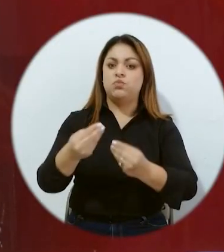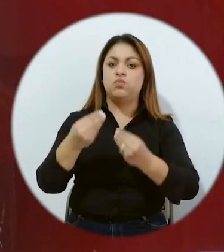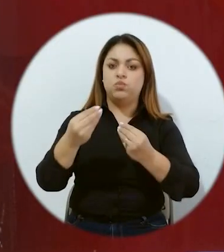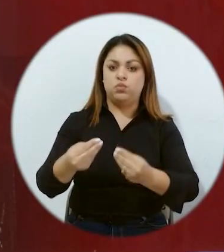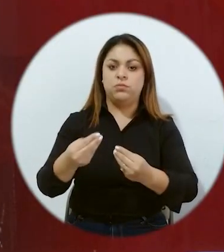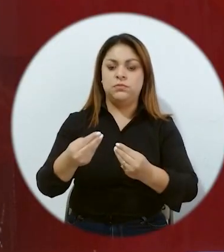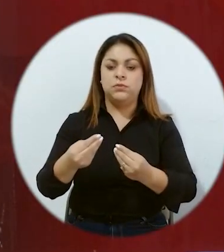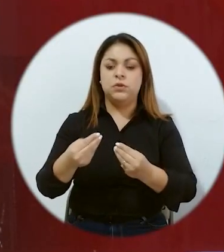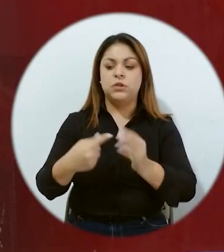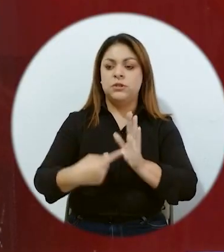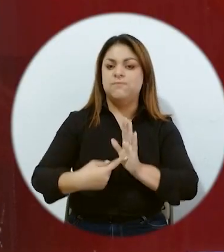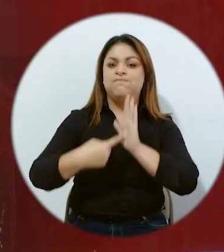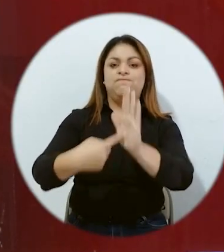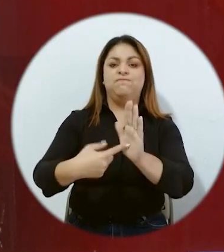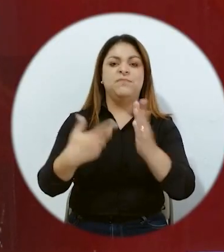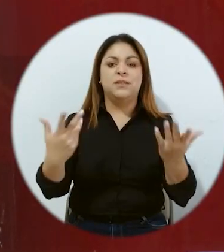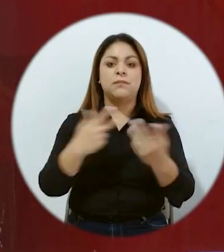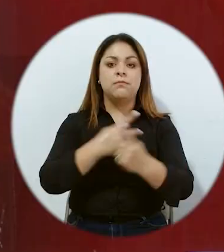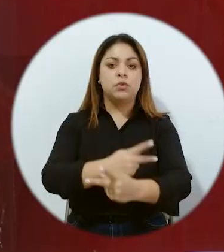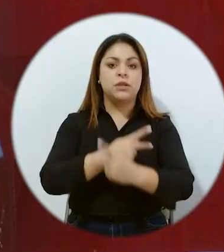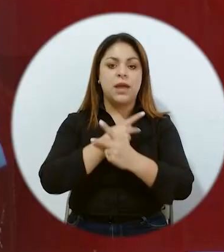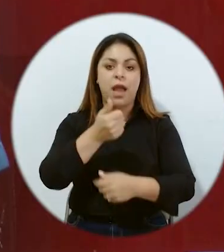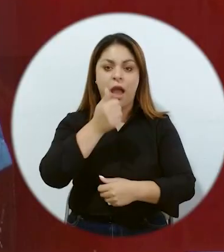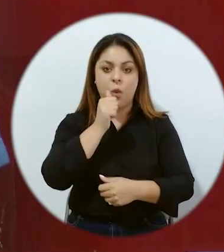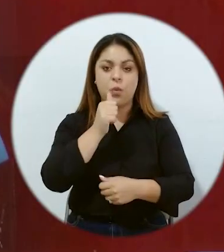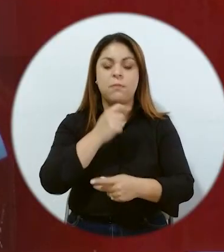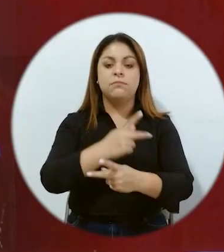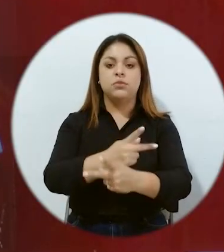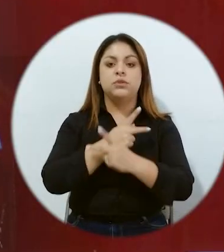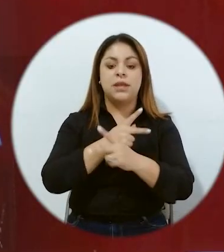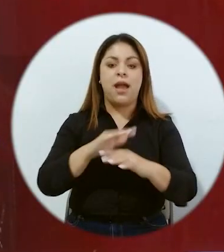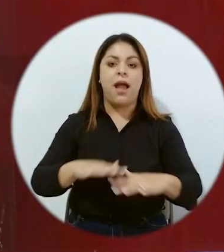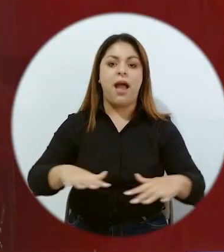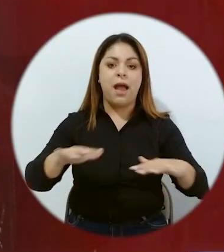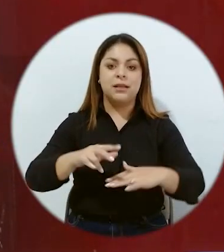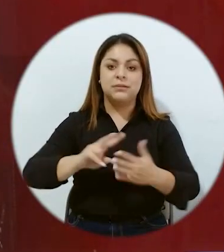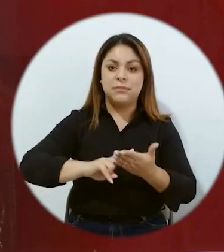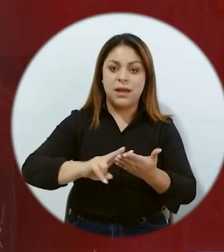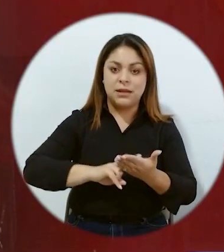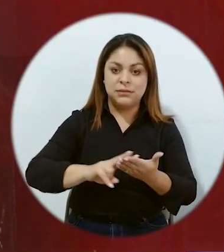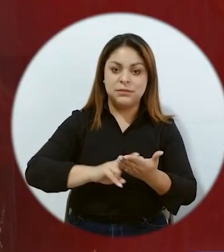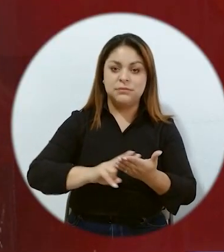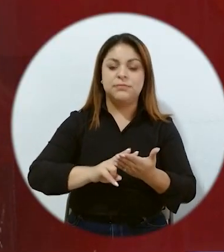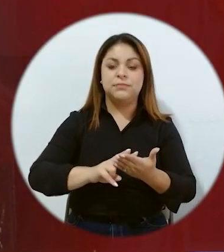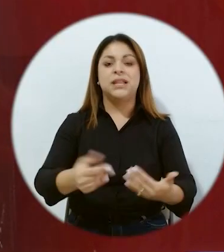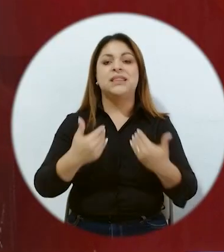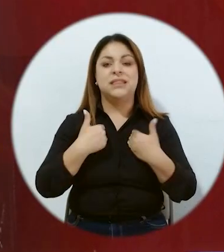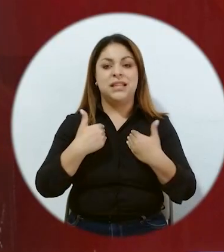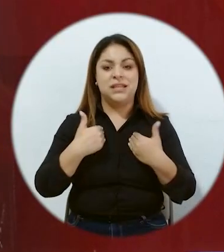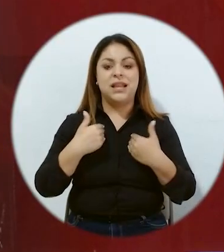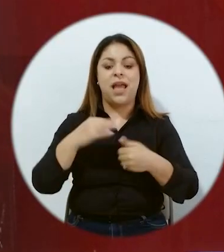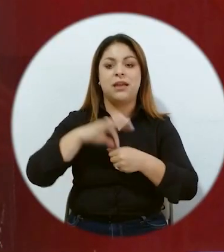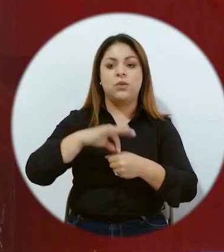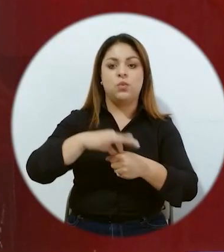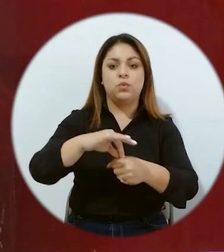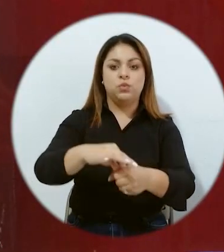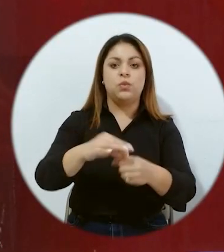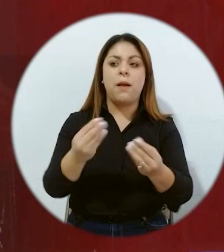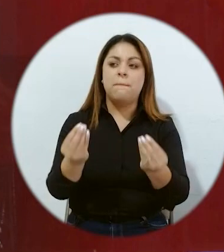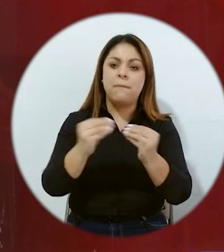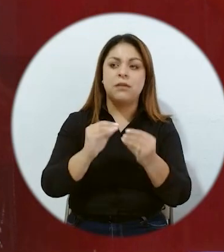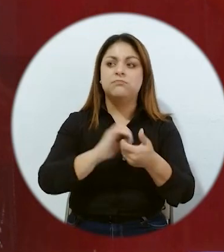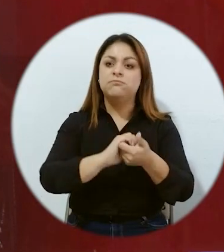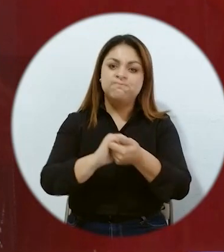por ejemplo, para proteger el agua, para proteger las áreas verdes, para tener una agricultura